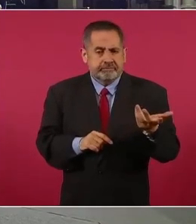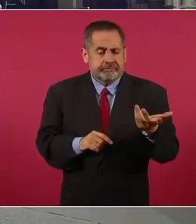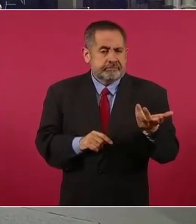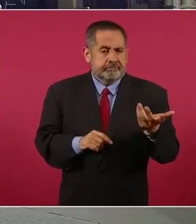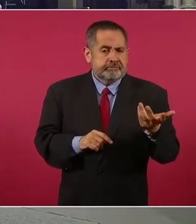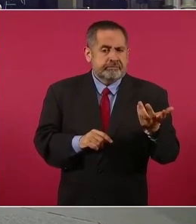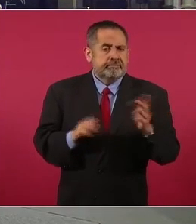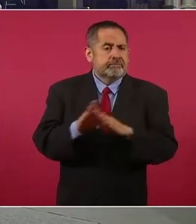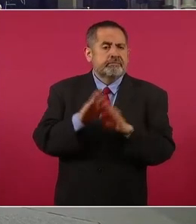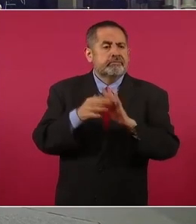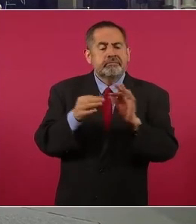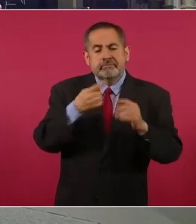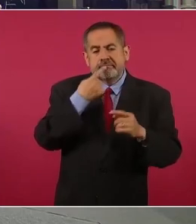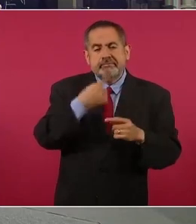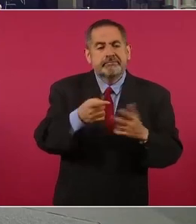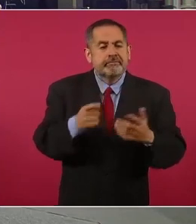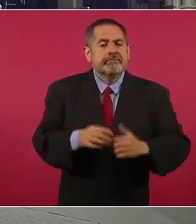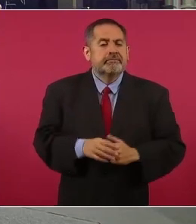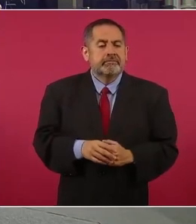la